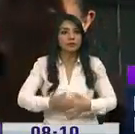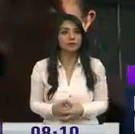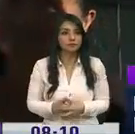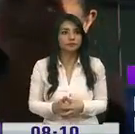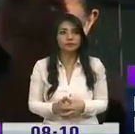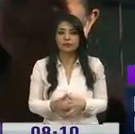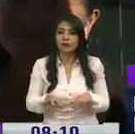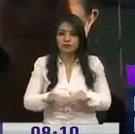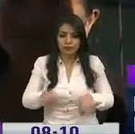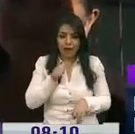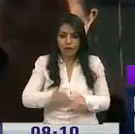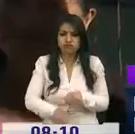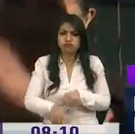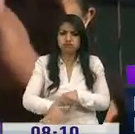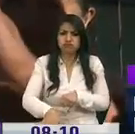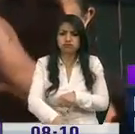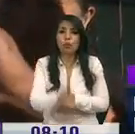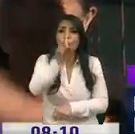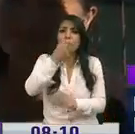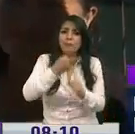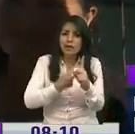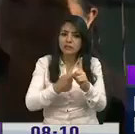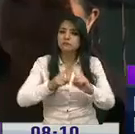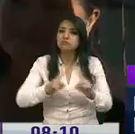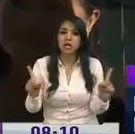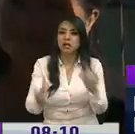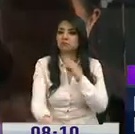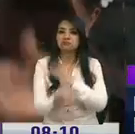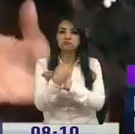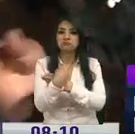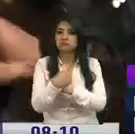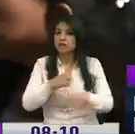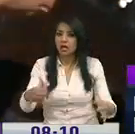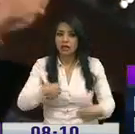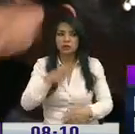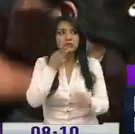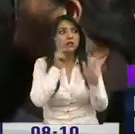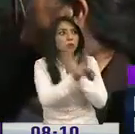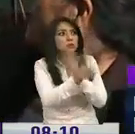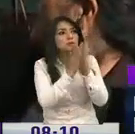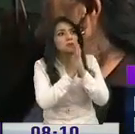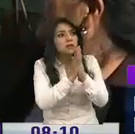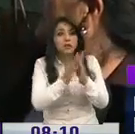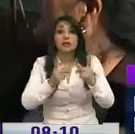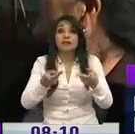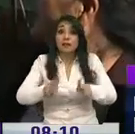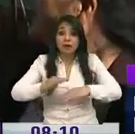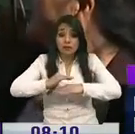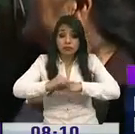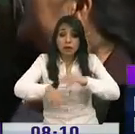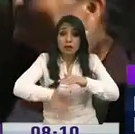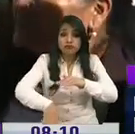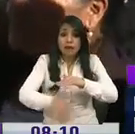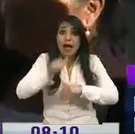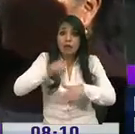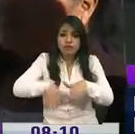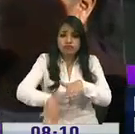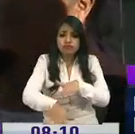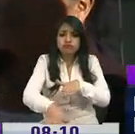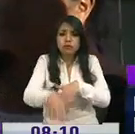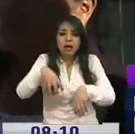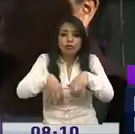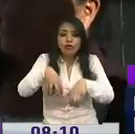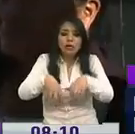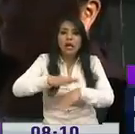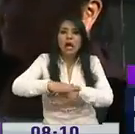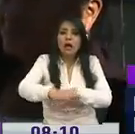el agua más de un mes, pero lamentablemente no es caso hacer eso. Incluso está yendo por debajo de la... Del adoquinado